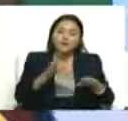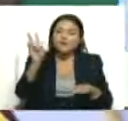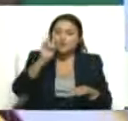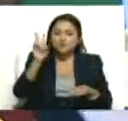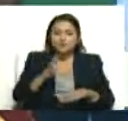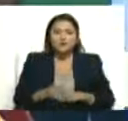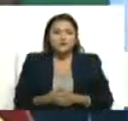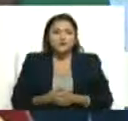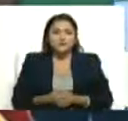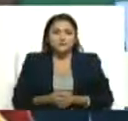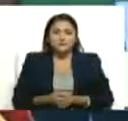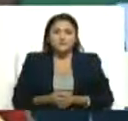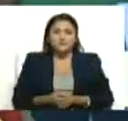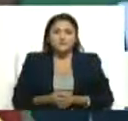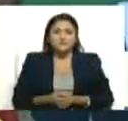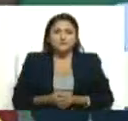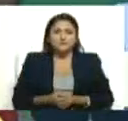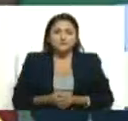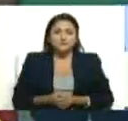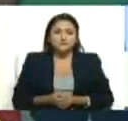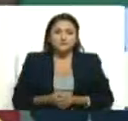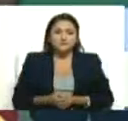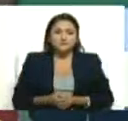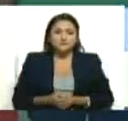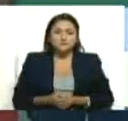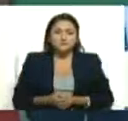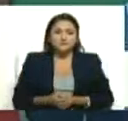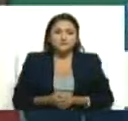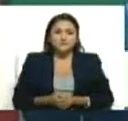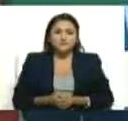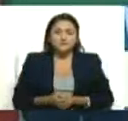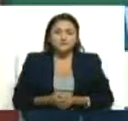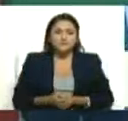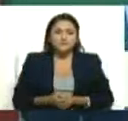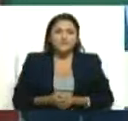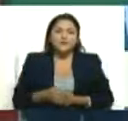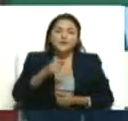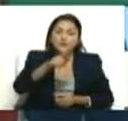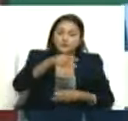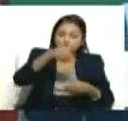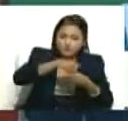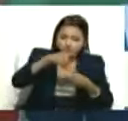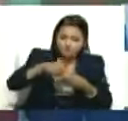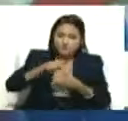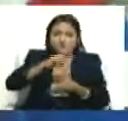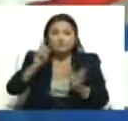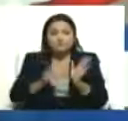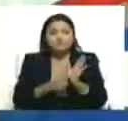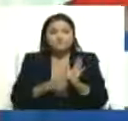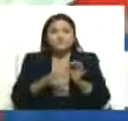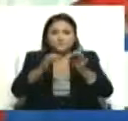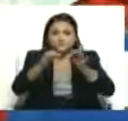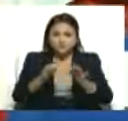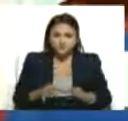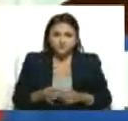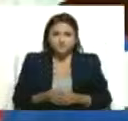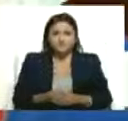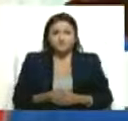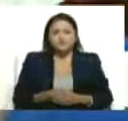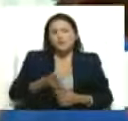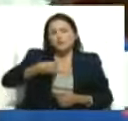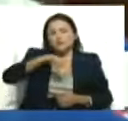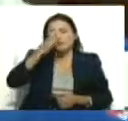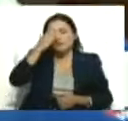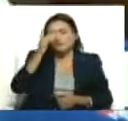sean 5 veces sí. Debería ser una votación unánime, pero nosotros sabemos que no va a ser